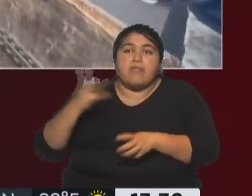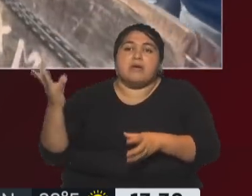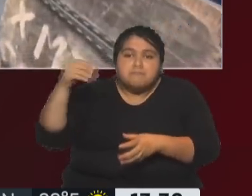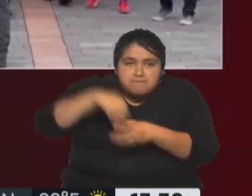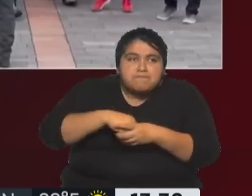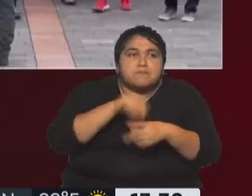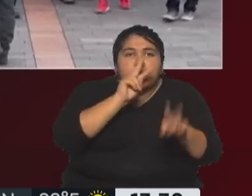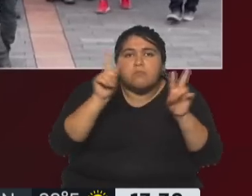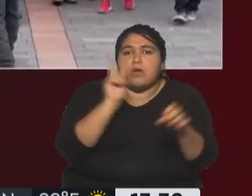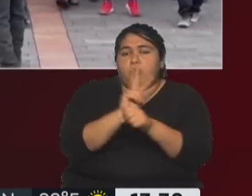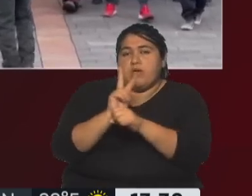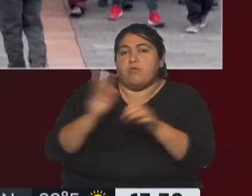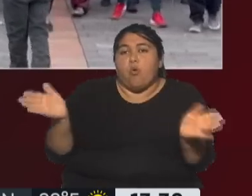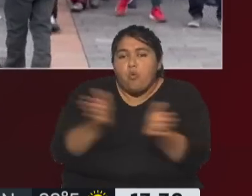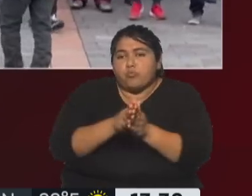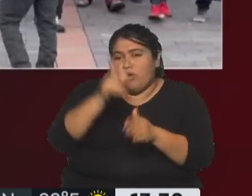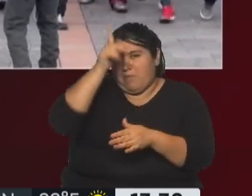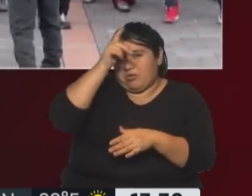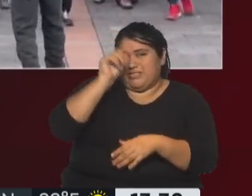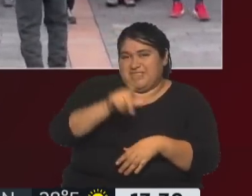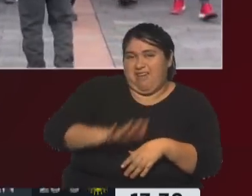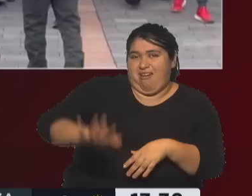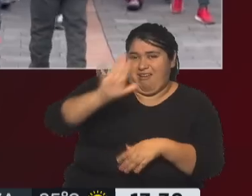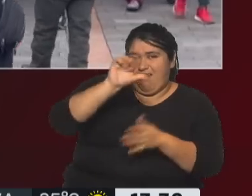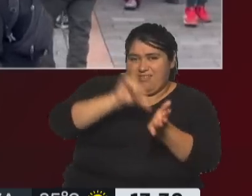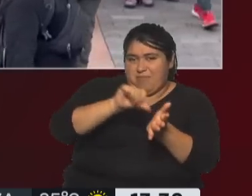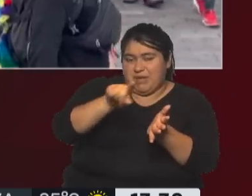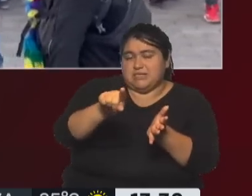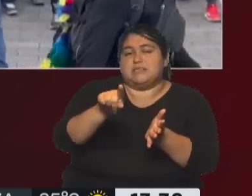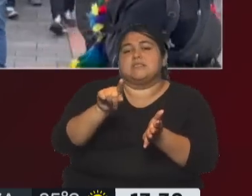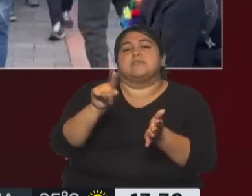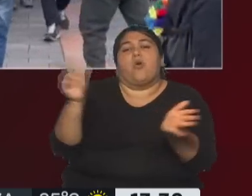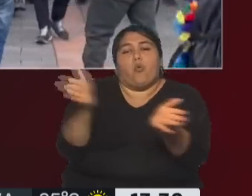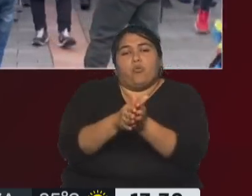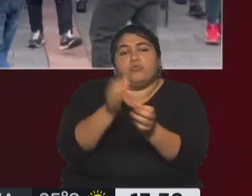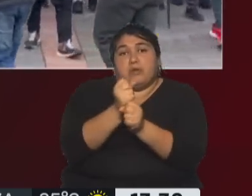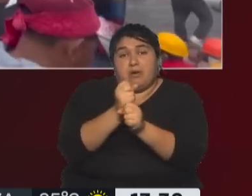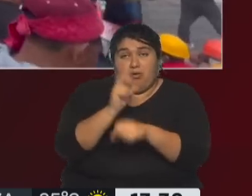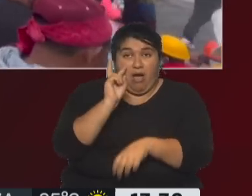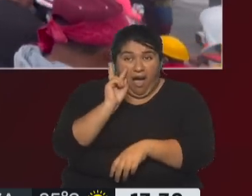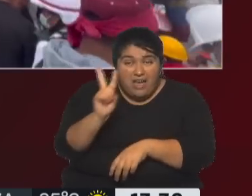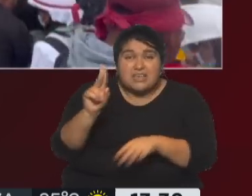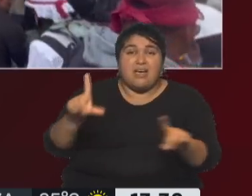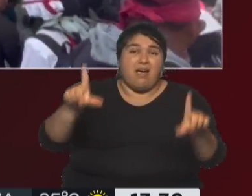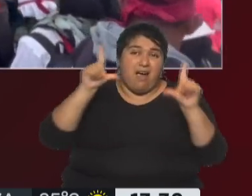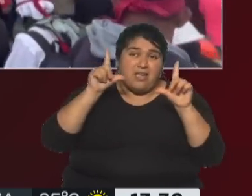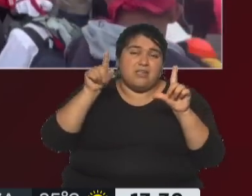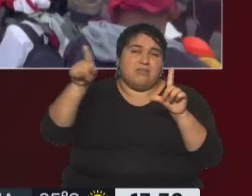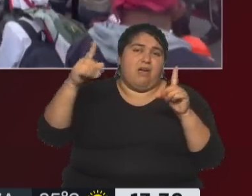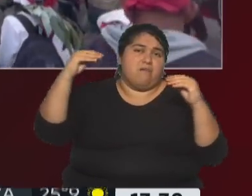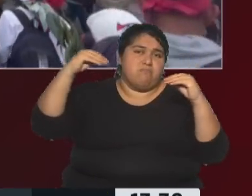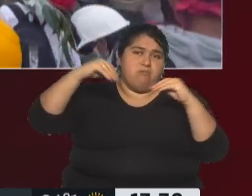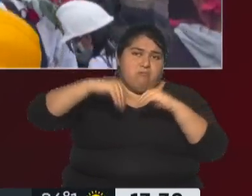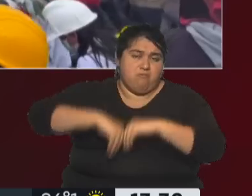vigilancia junto con las fuerzas de seguridad. Y bueno, y en todo este contexto, un Lasso en caída caída en su imagen, en su popularidad, y